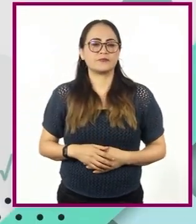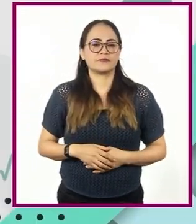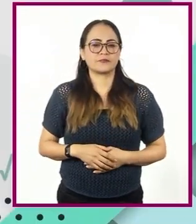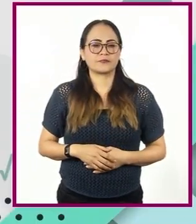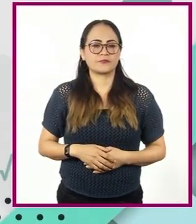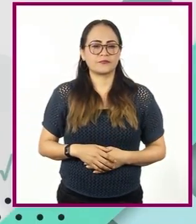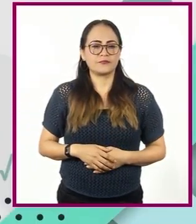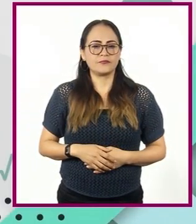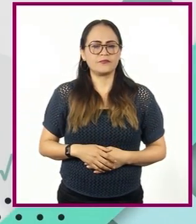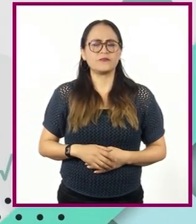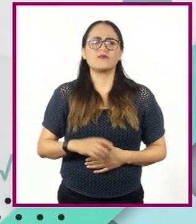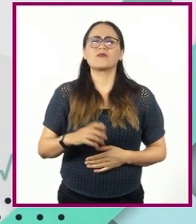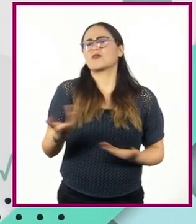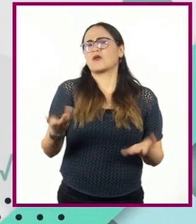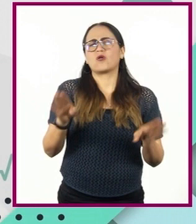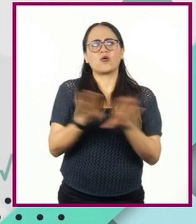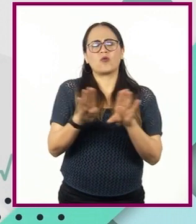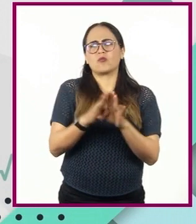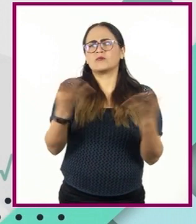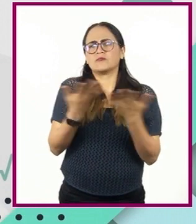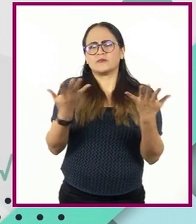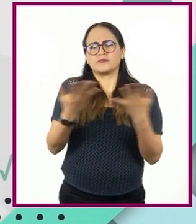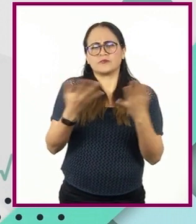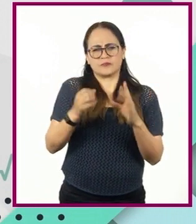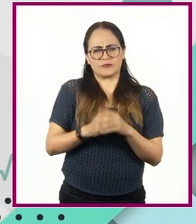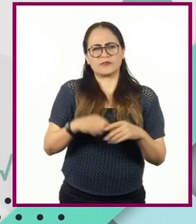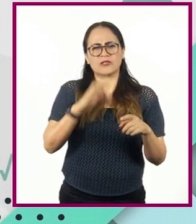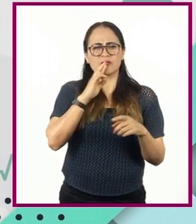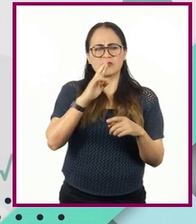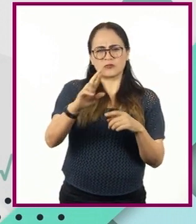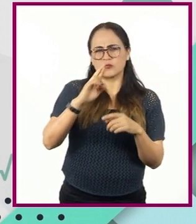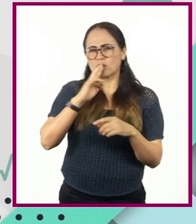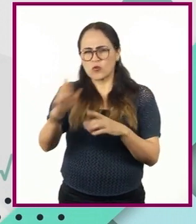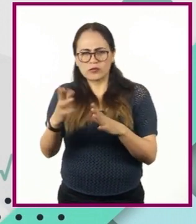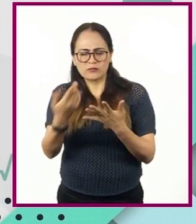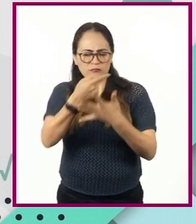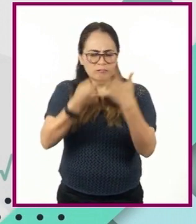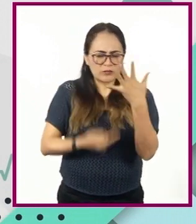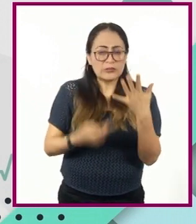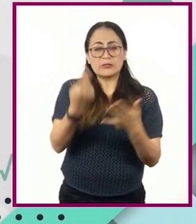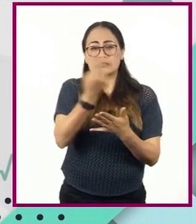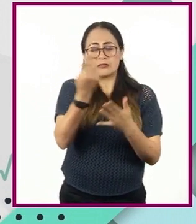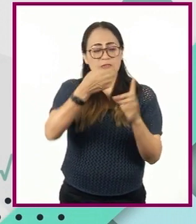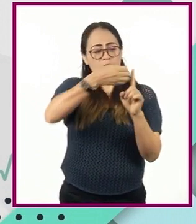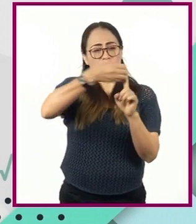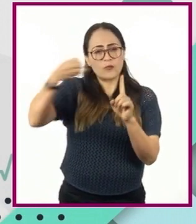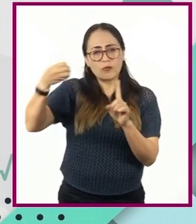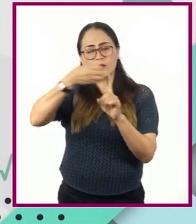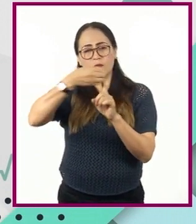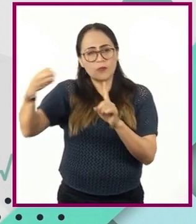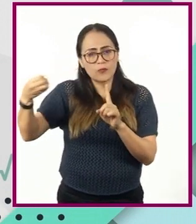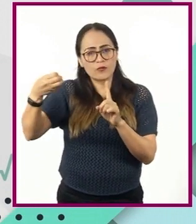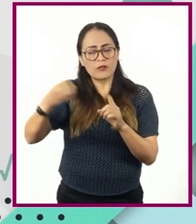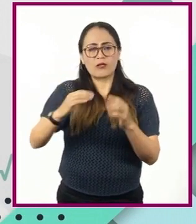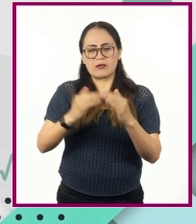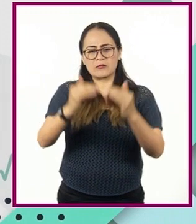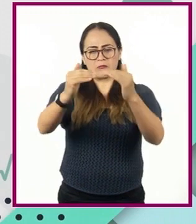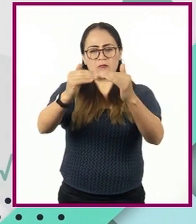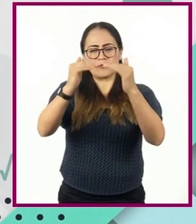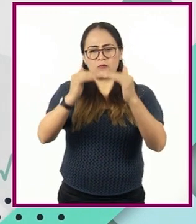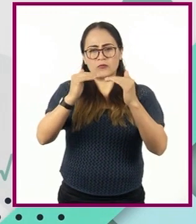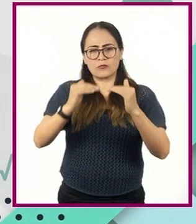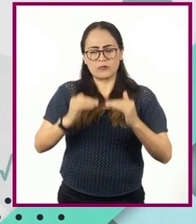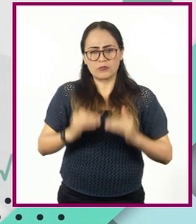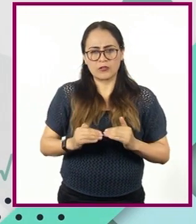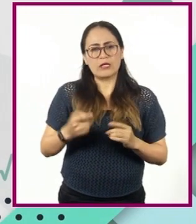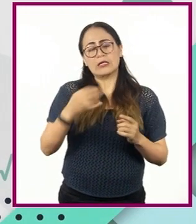resuelven operaciones, es fundamental poner atención en el orden en que deben resolverse, es decir, en la jerarquía operativa. Si